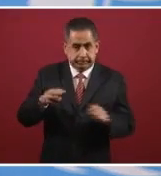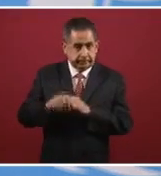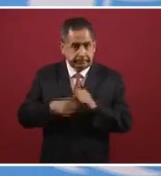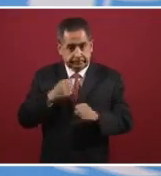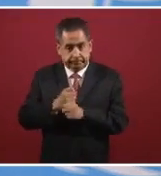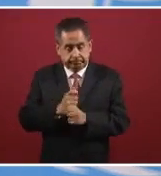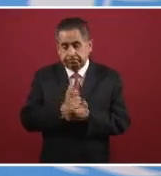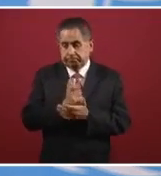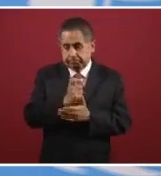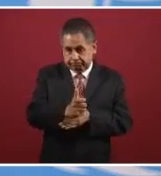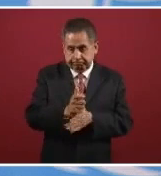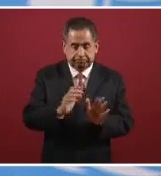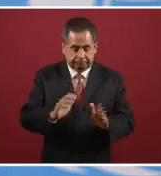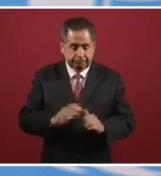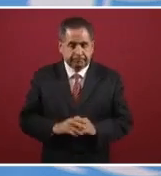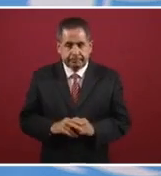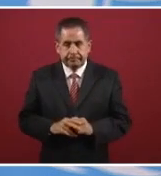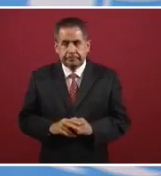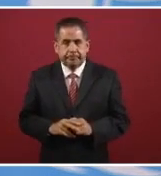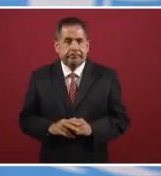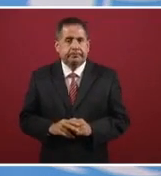29 años.